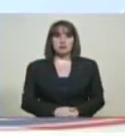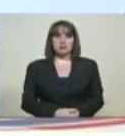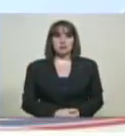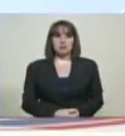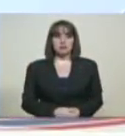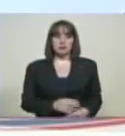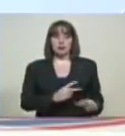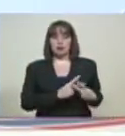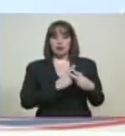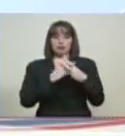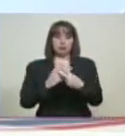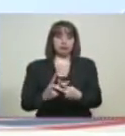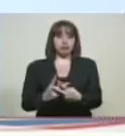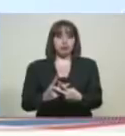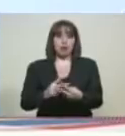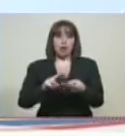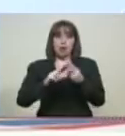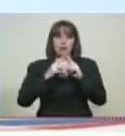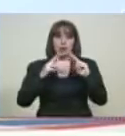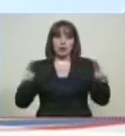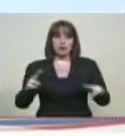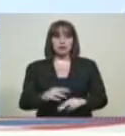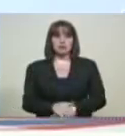una voluntad de paz